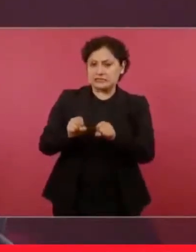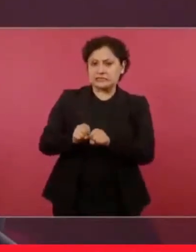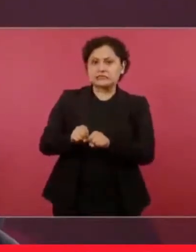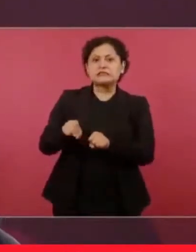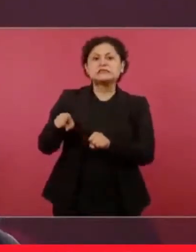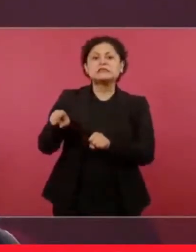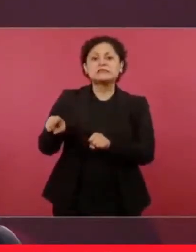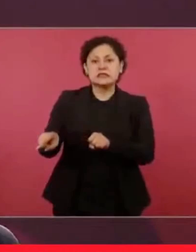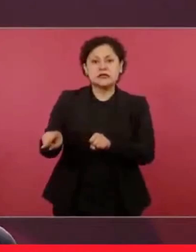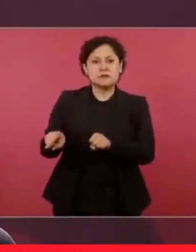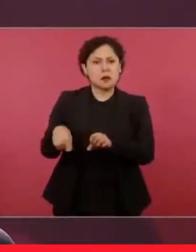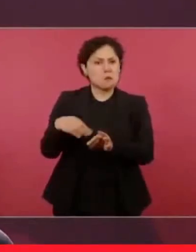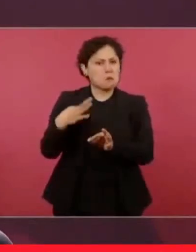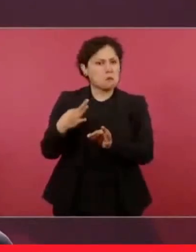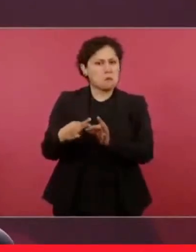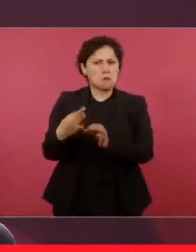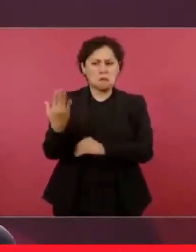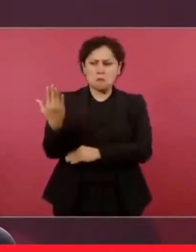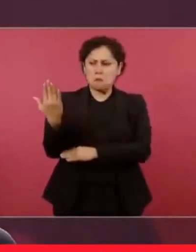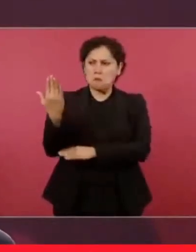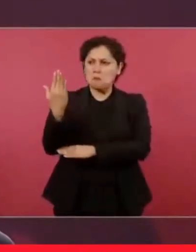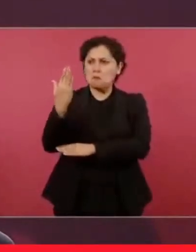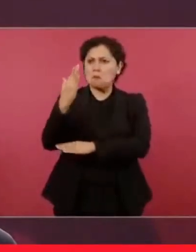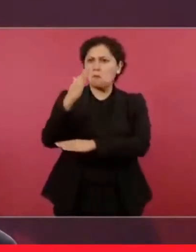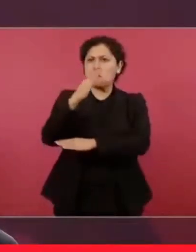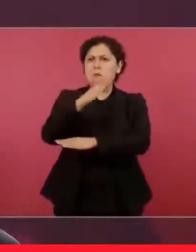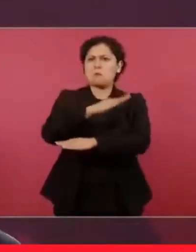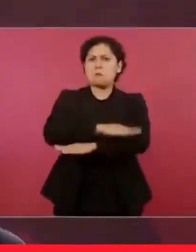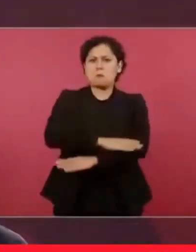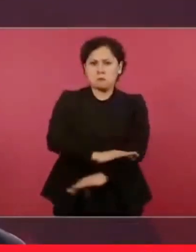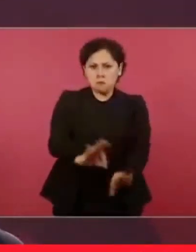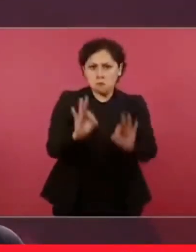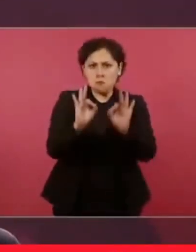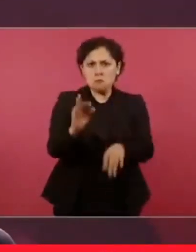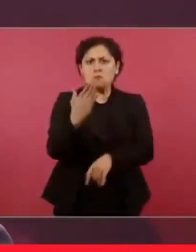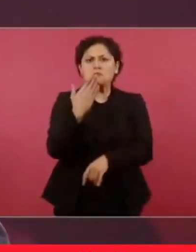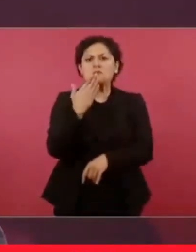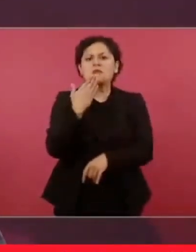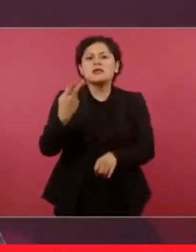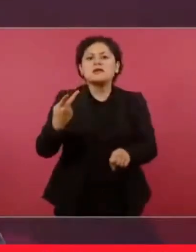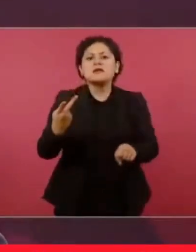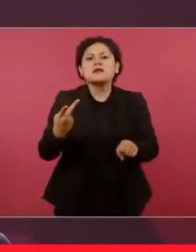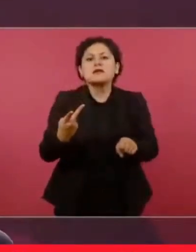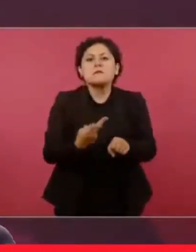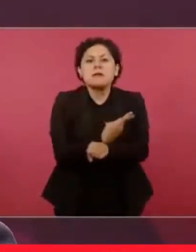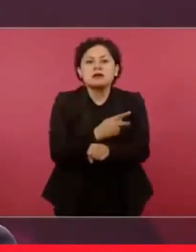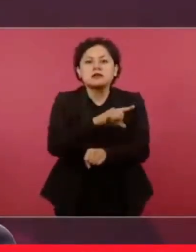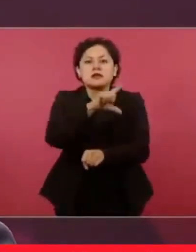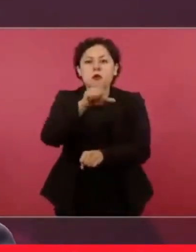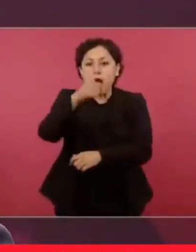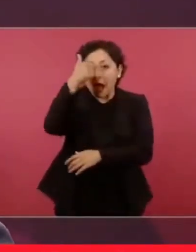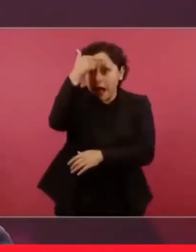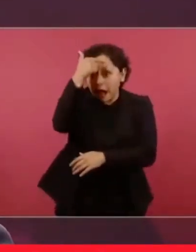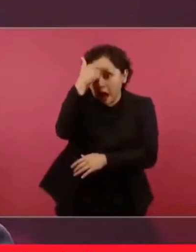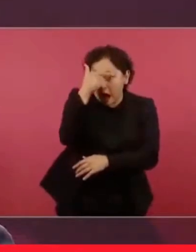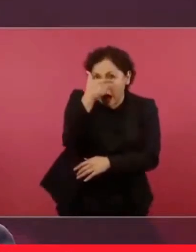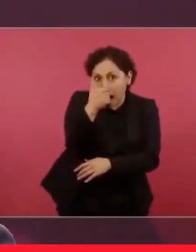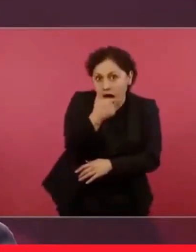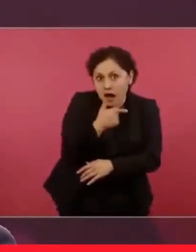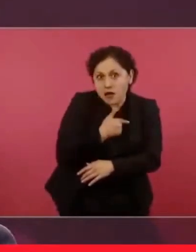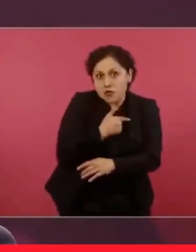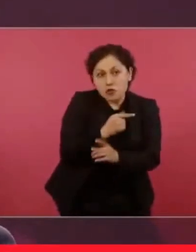día y en la noche, lo que se llama el pico, cuando existe la mayor demanda de electricidad, tuvimos un problema